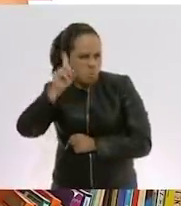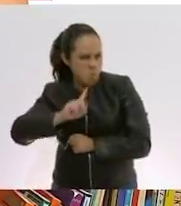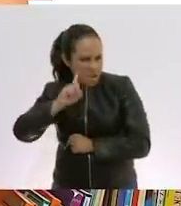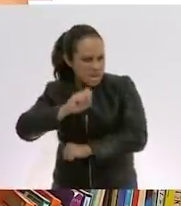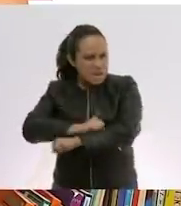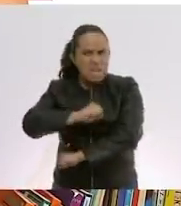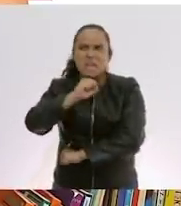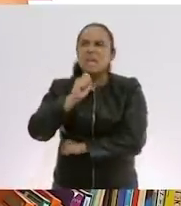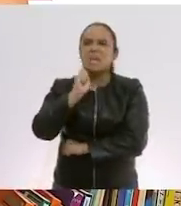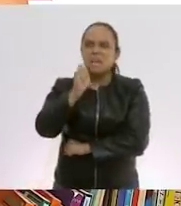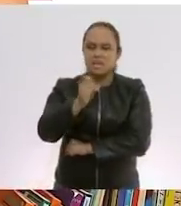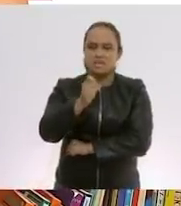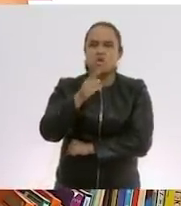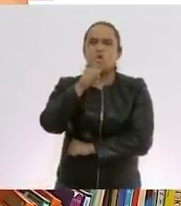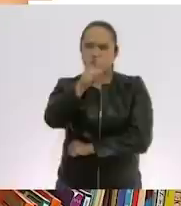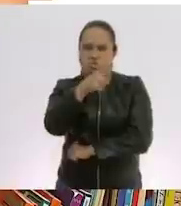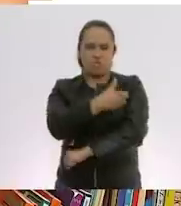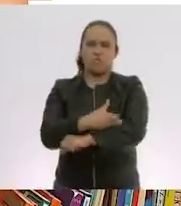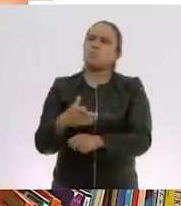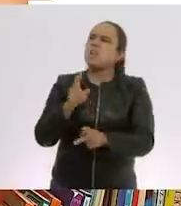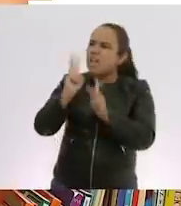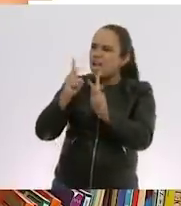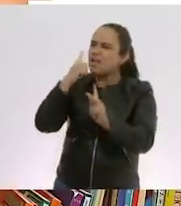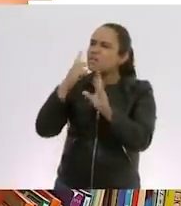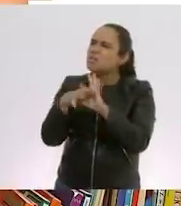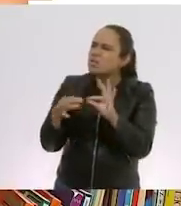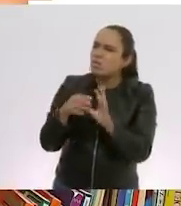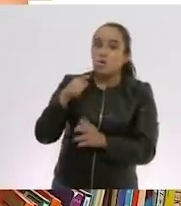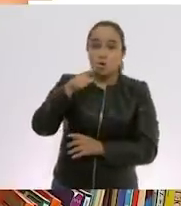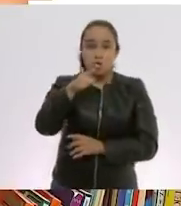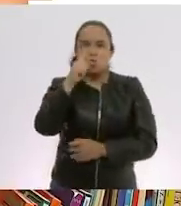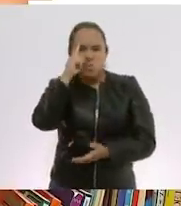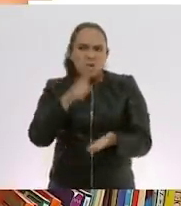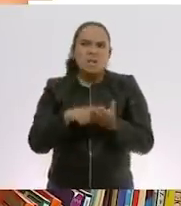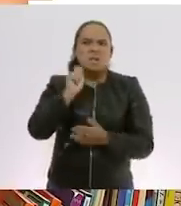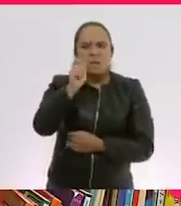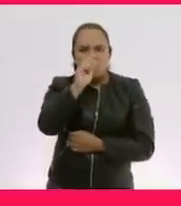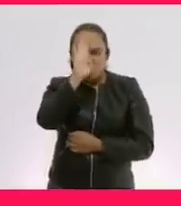ventana? Platica con alguien de tu familia acerca de lo que tú crees.